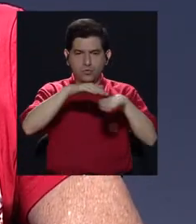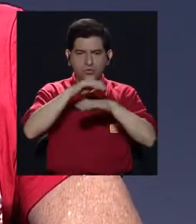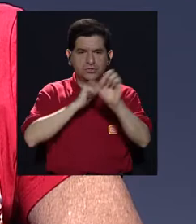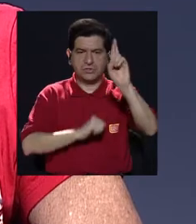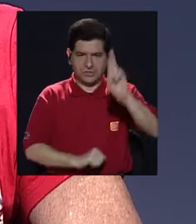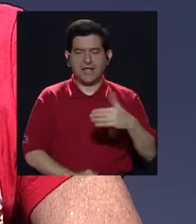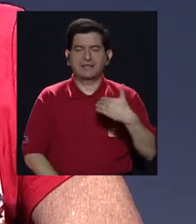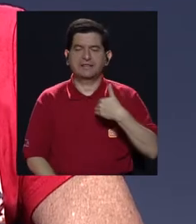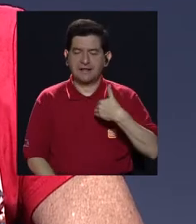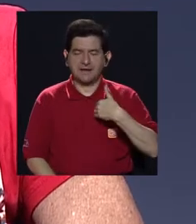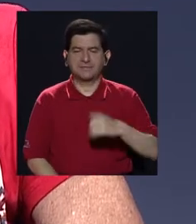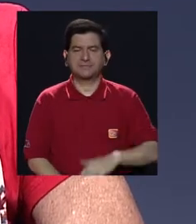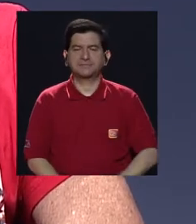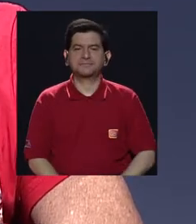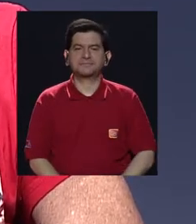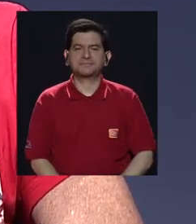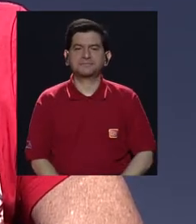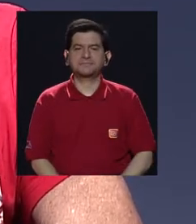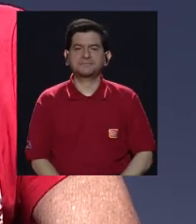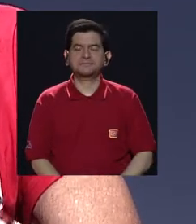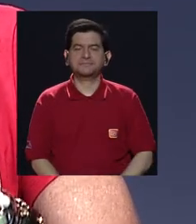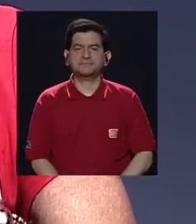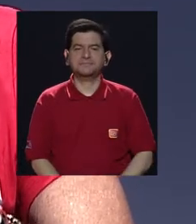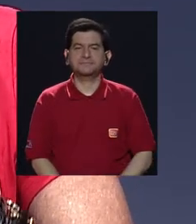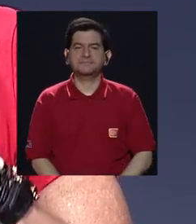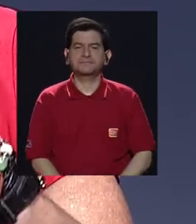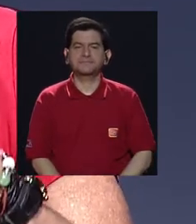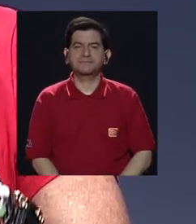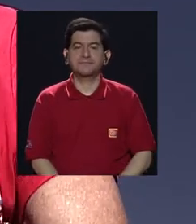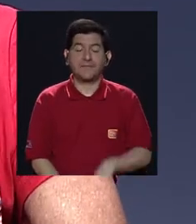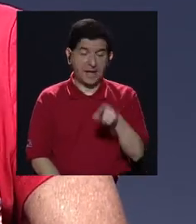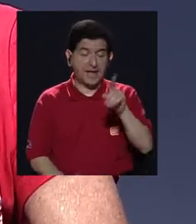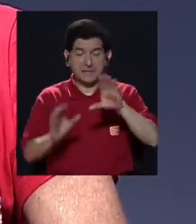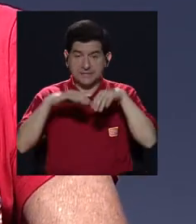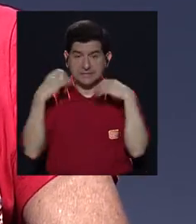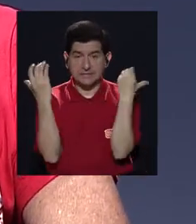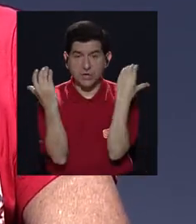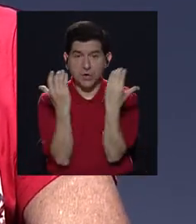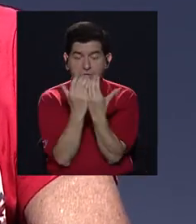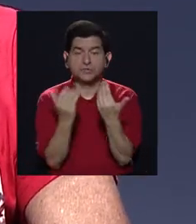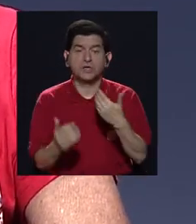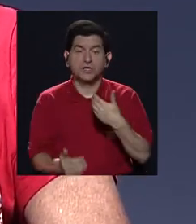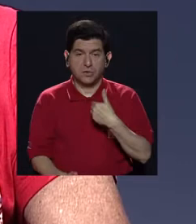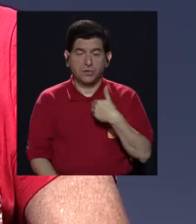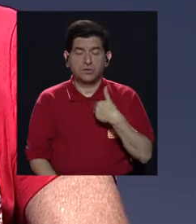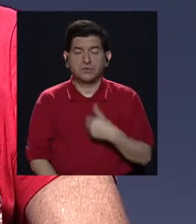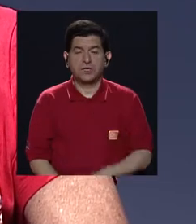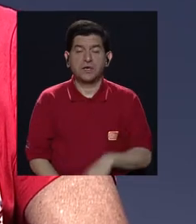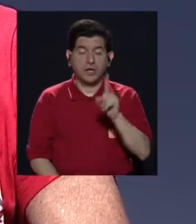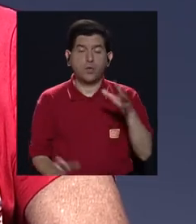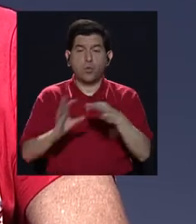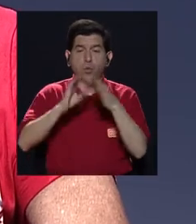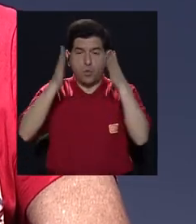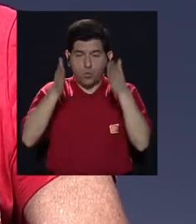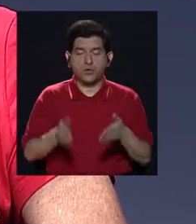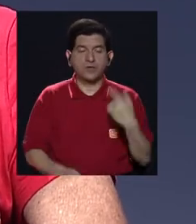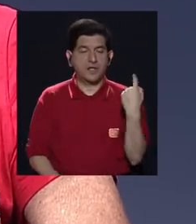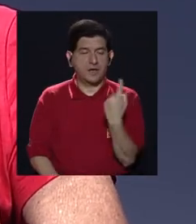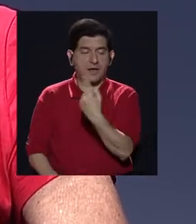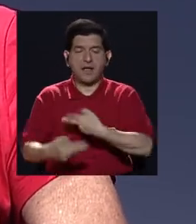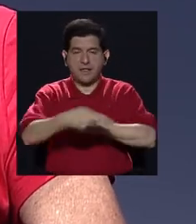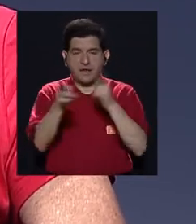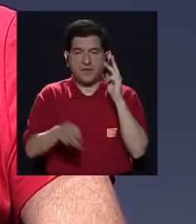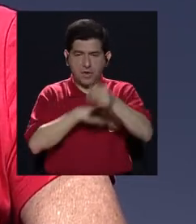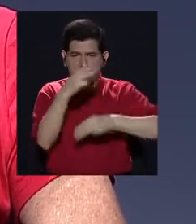sede en costa rica y que el consejo tenía un coordinador para